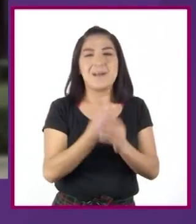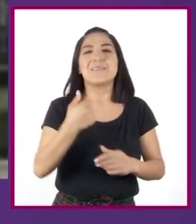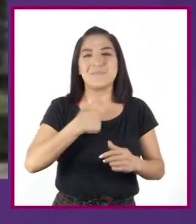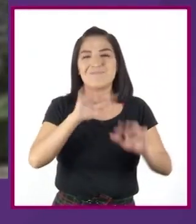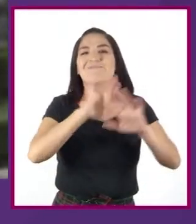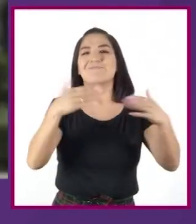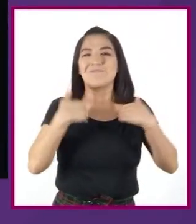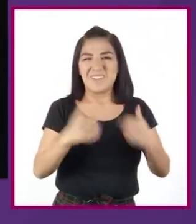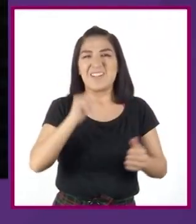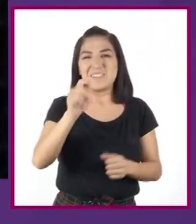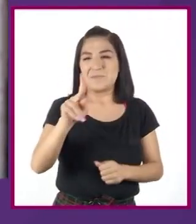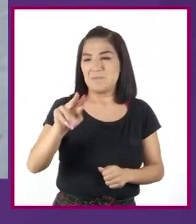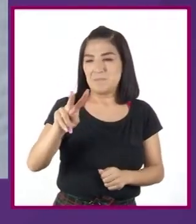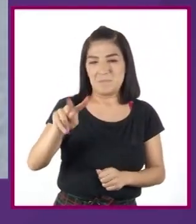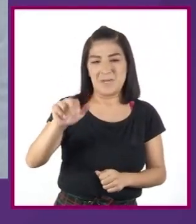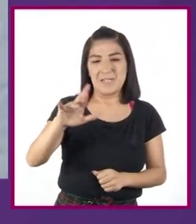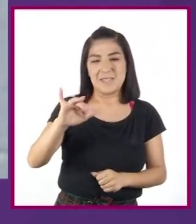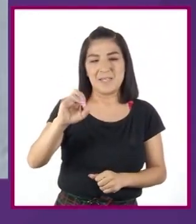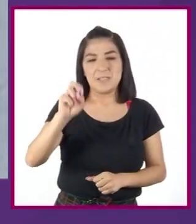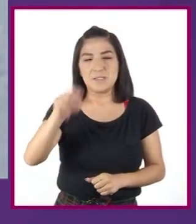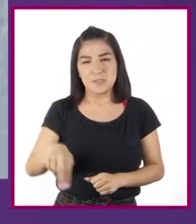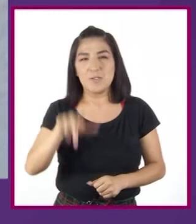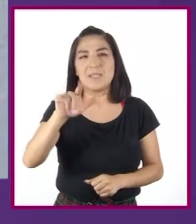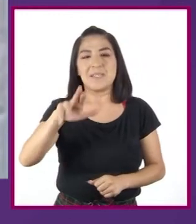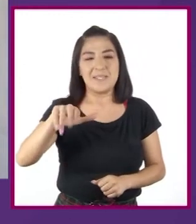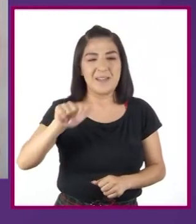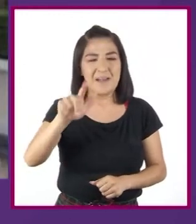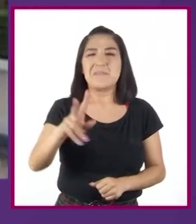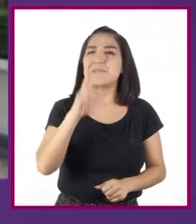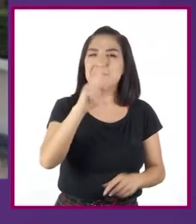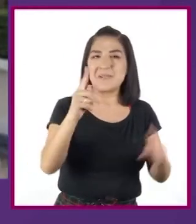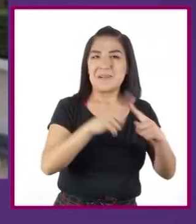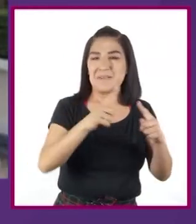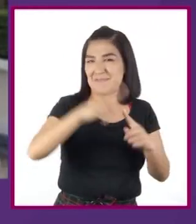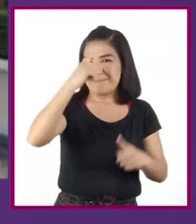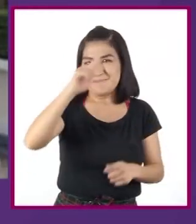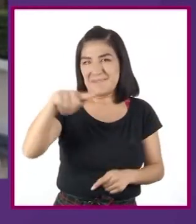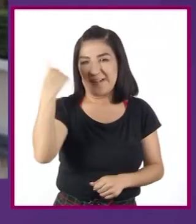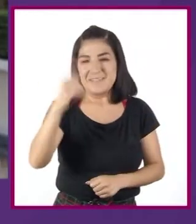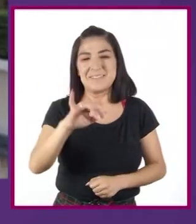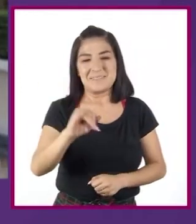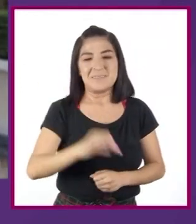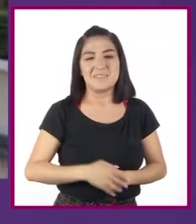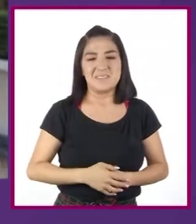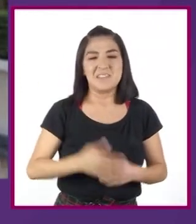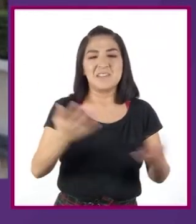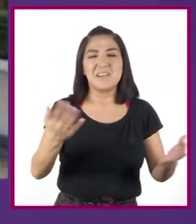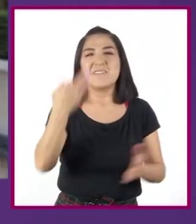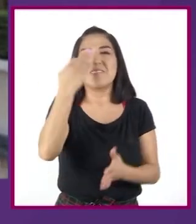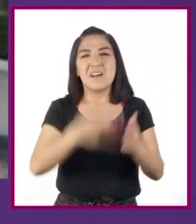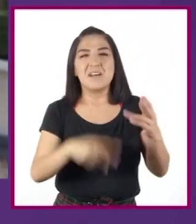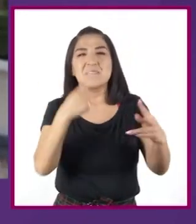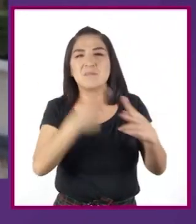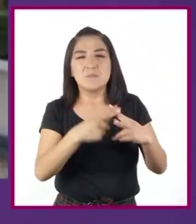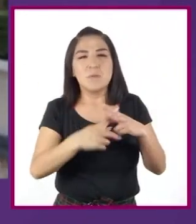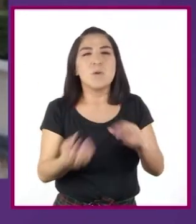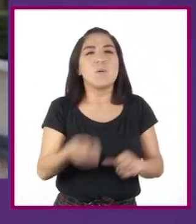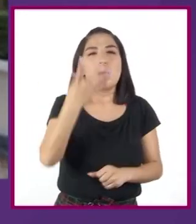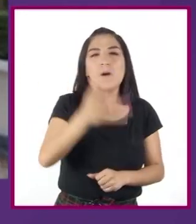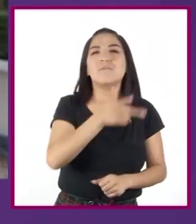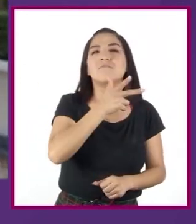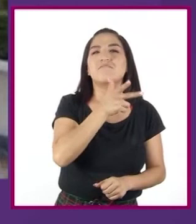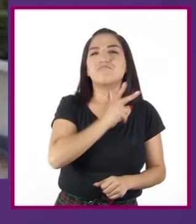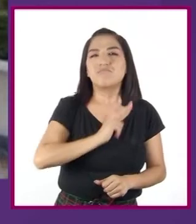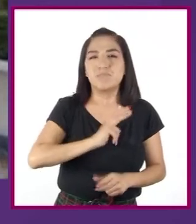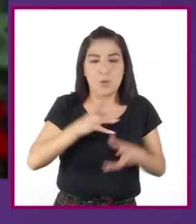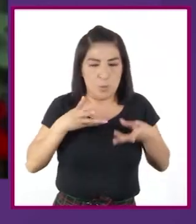el tema de variación lineal. El problema que tenemos de tarea es muy sencillo. Sí, solo hay que calcular cuánta gasolina gasta un auto